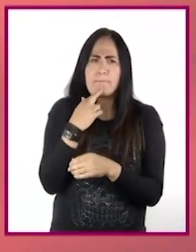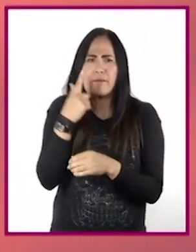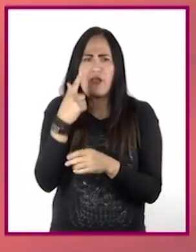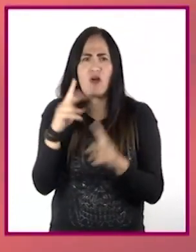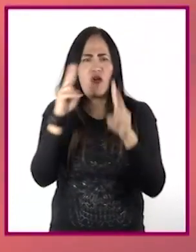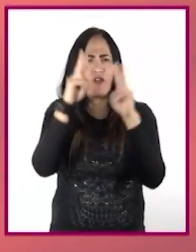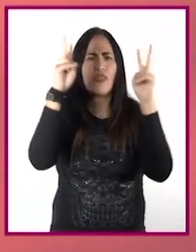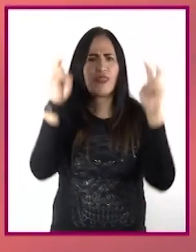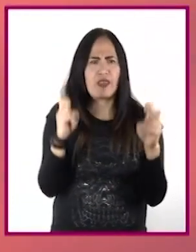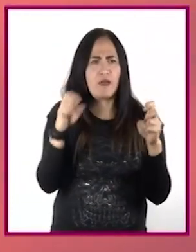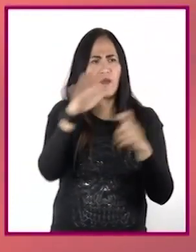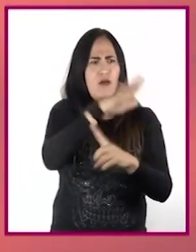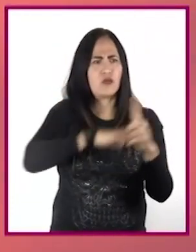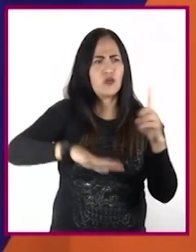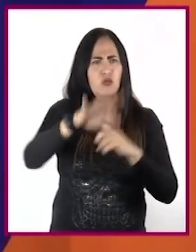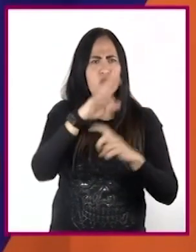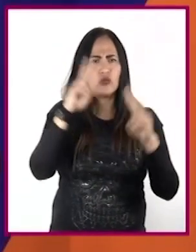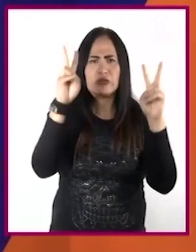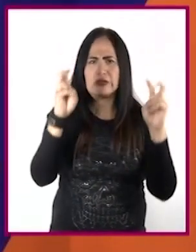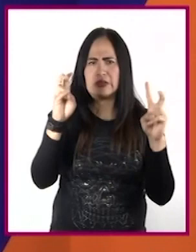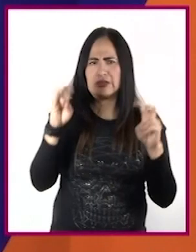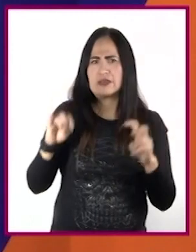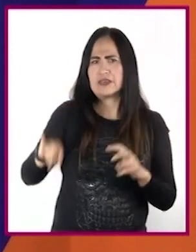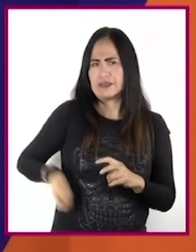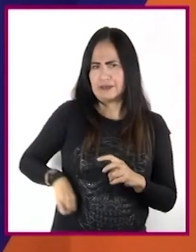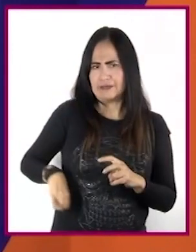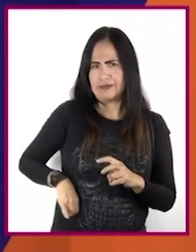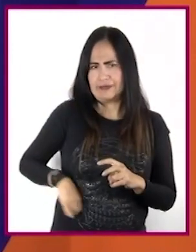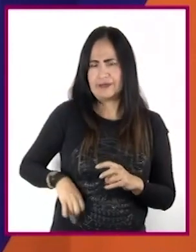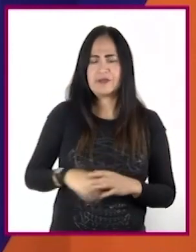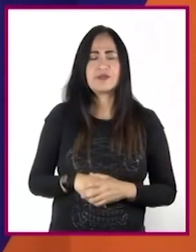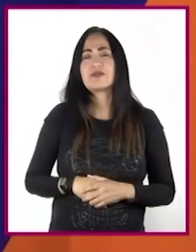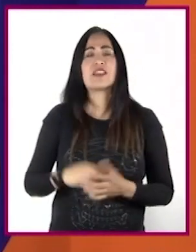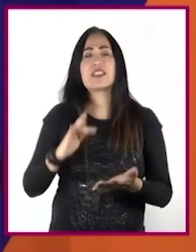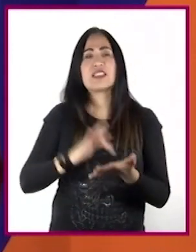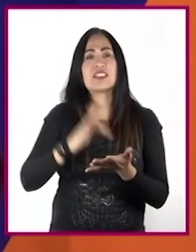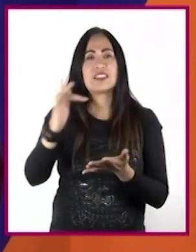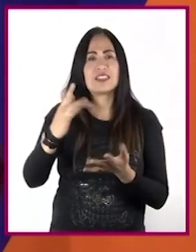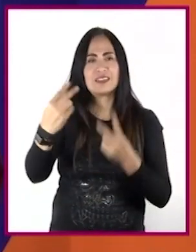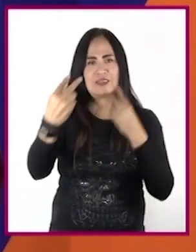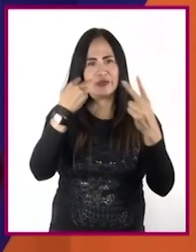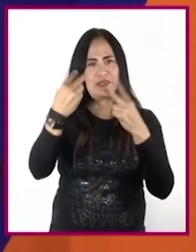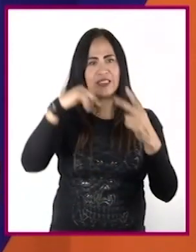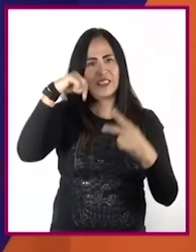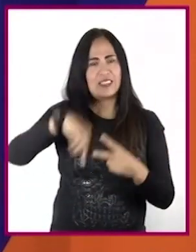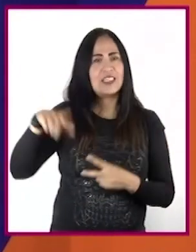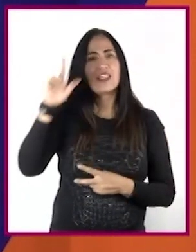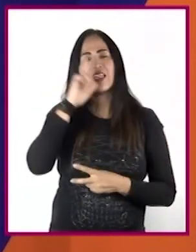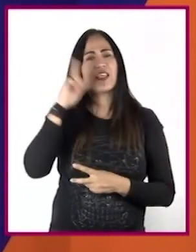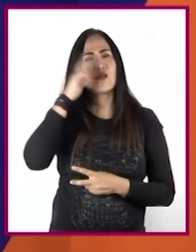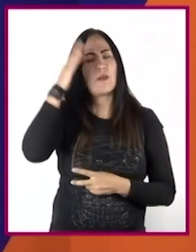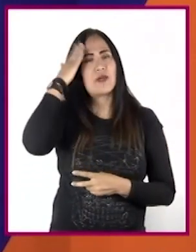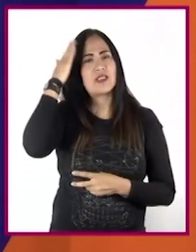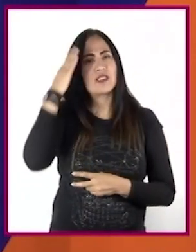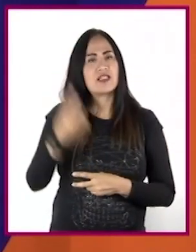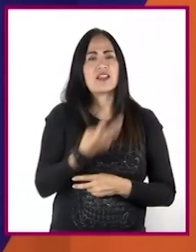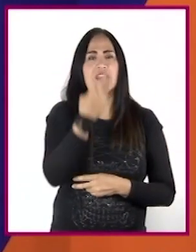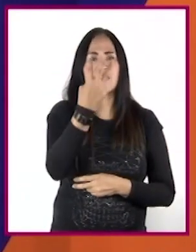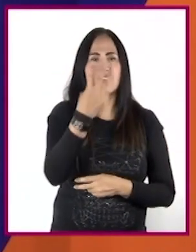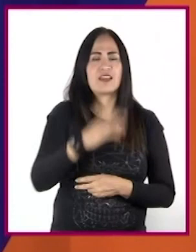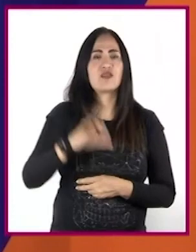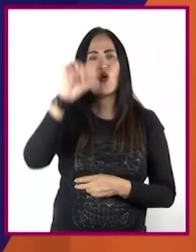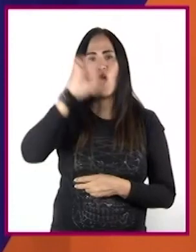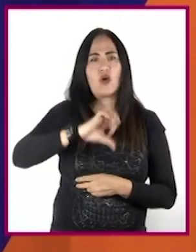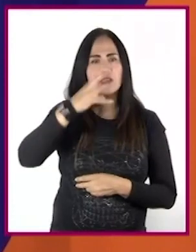diversos temas de nuestro interés. Gracias por compartir con nosotros esta sesión de Lengua Materna 3, en la que hemos